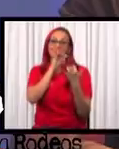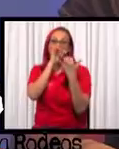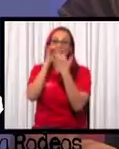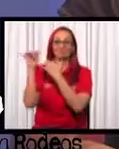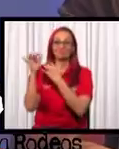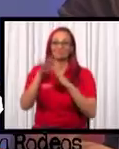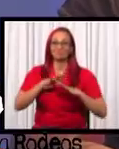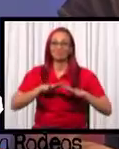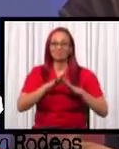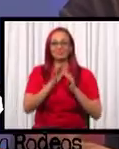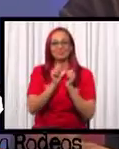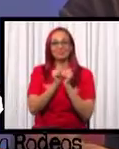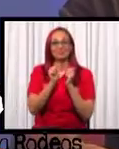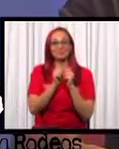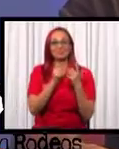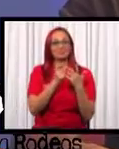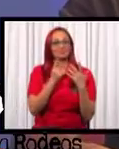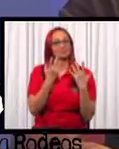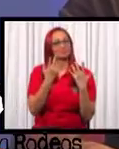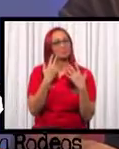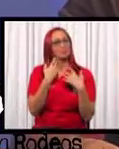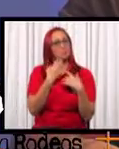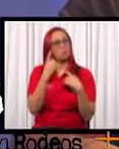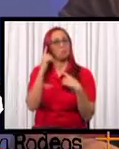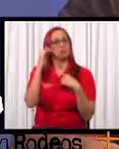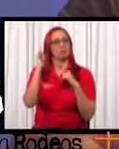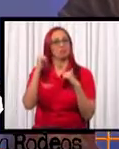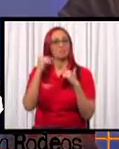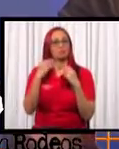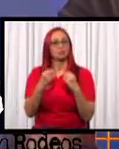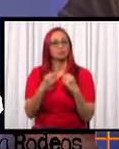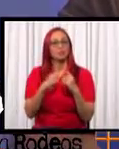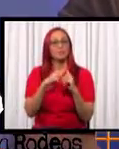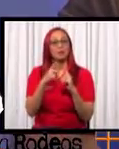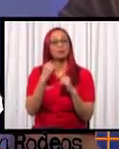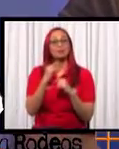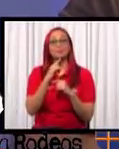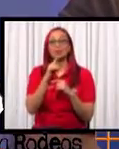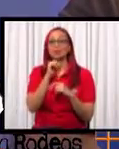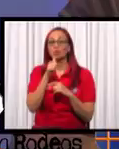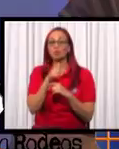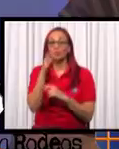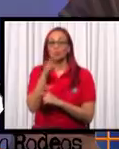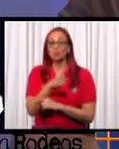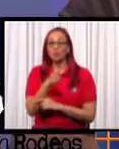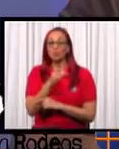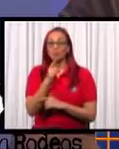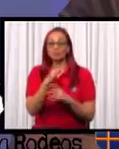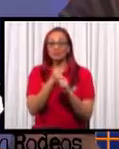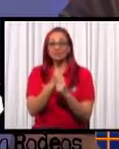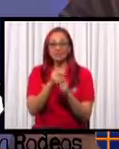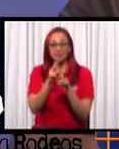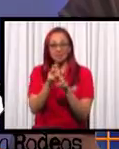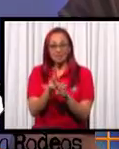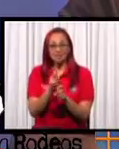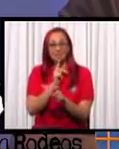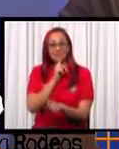los TLC se promete mucho, sin embargo nunca hemos realizado un análisis de verdad